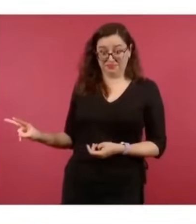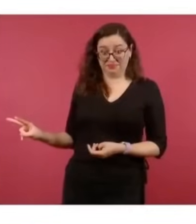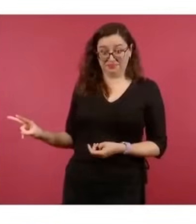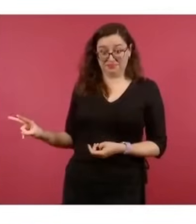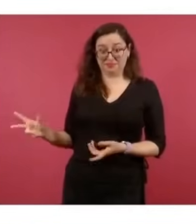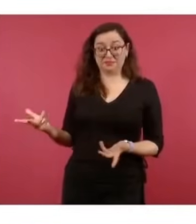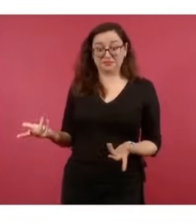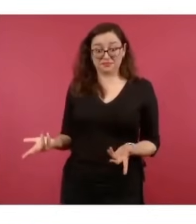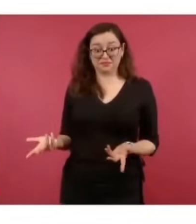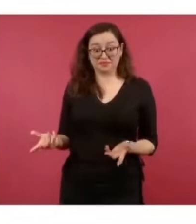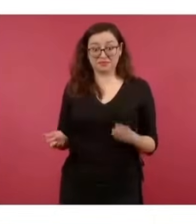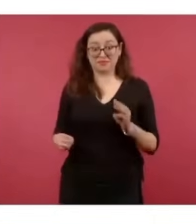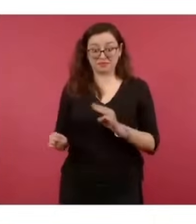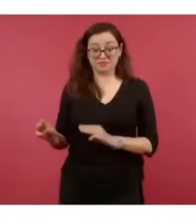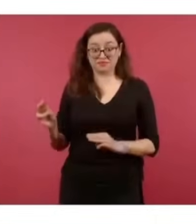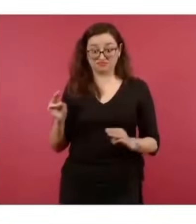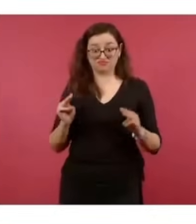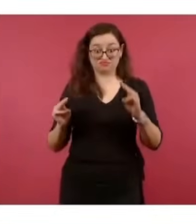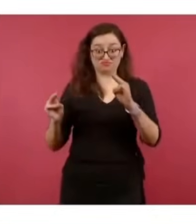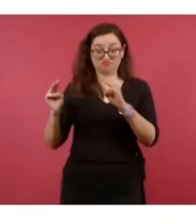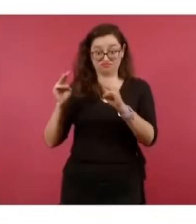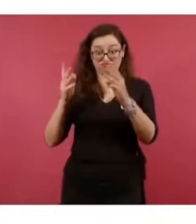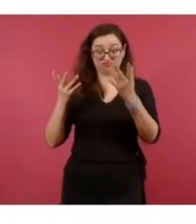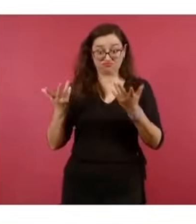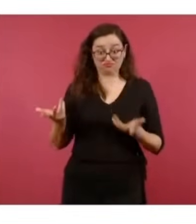asesinaron al presidente municipal.